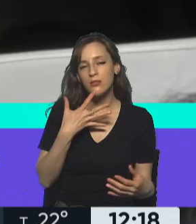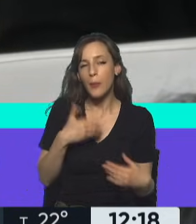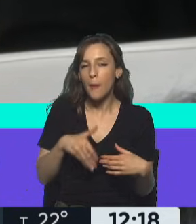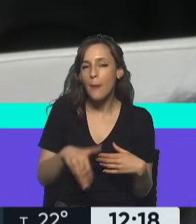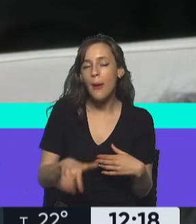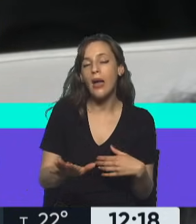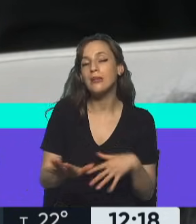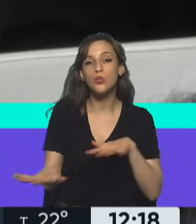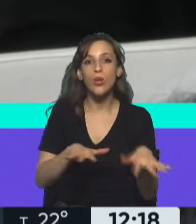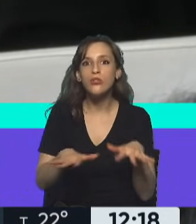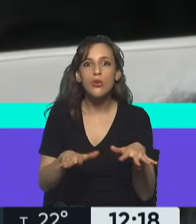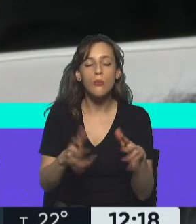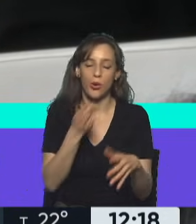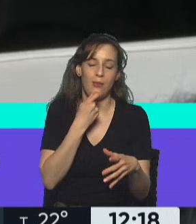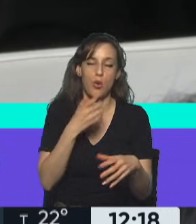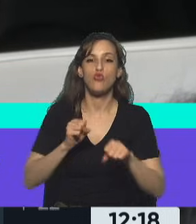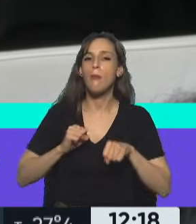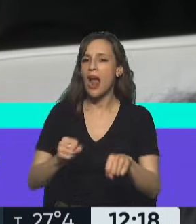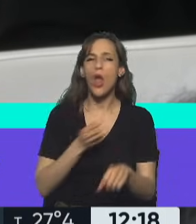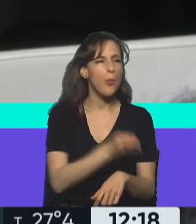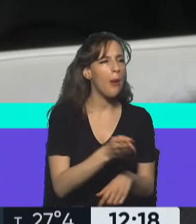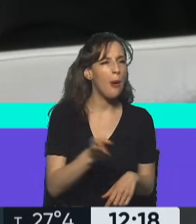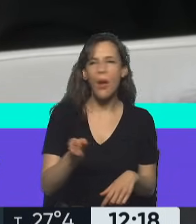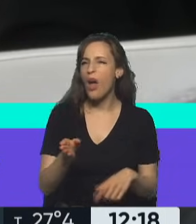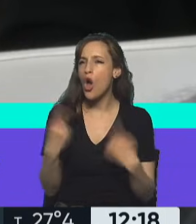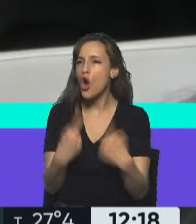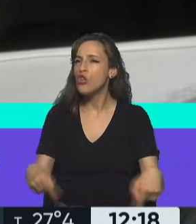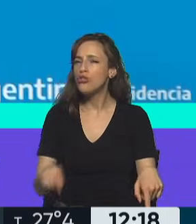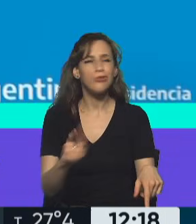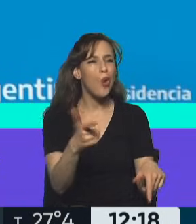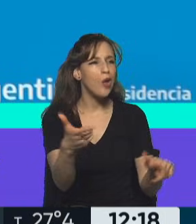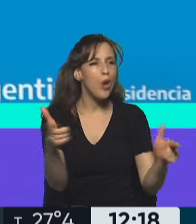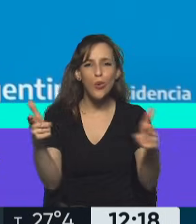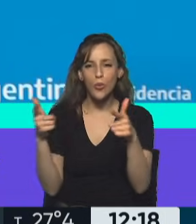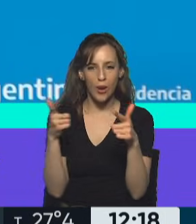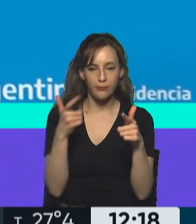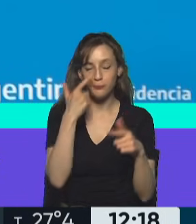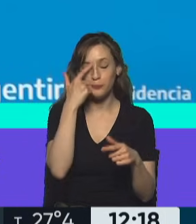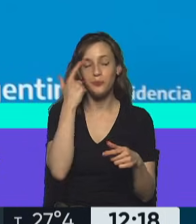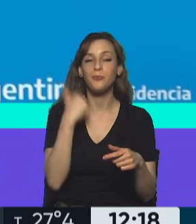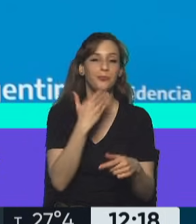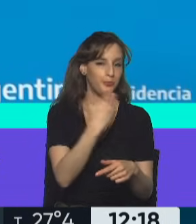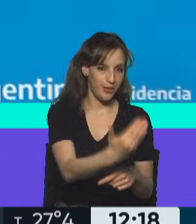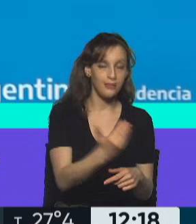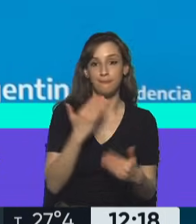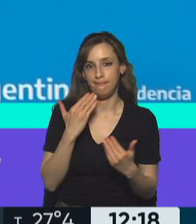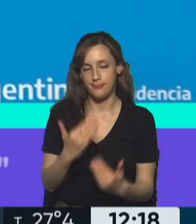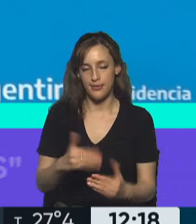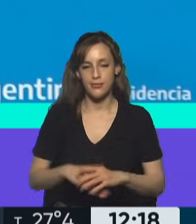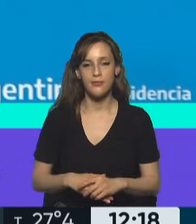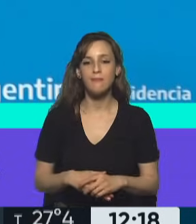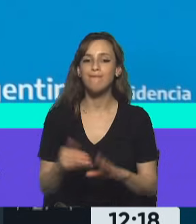con situaciones de desabastecimiento en determinados productos. Gracias. Gracias a vos, Marcelo. A ver, lo único